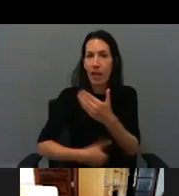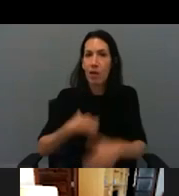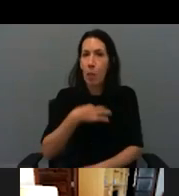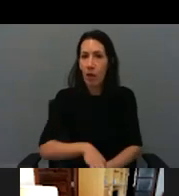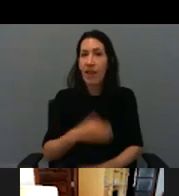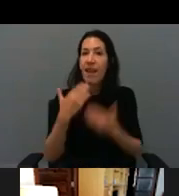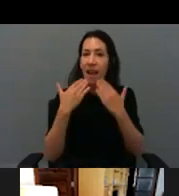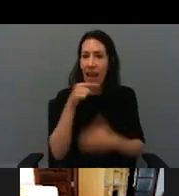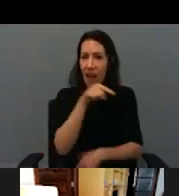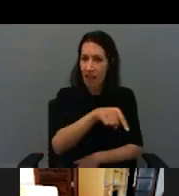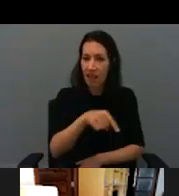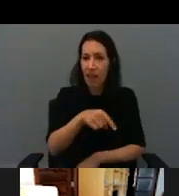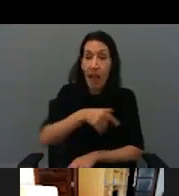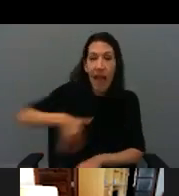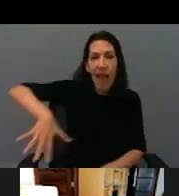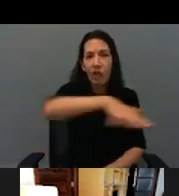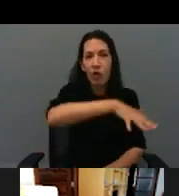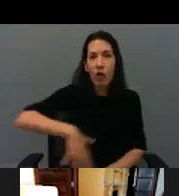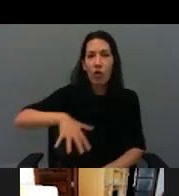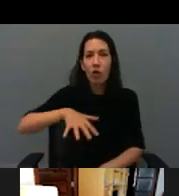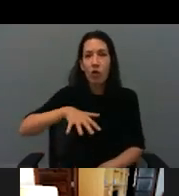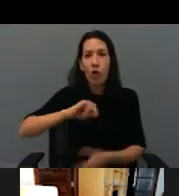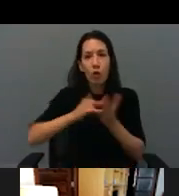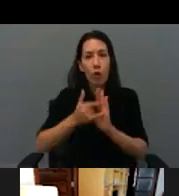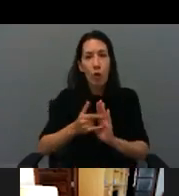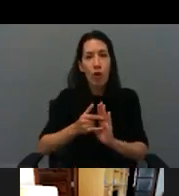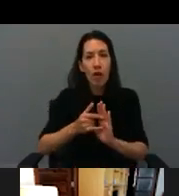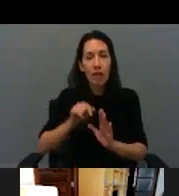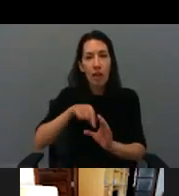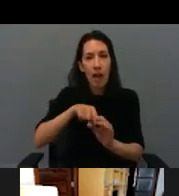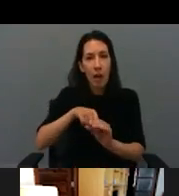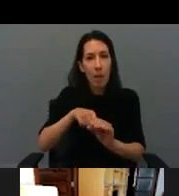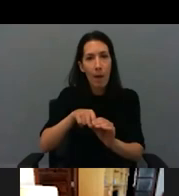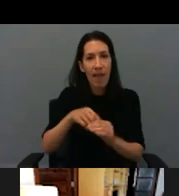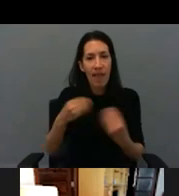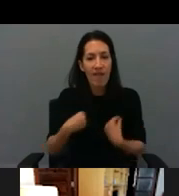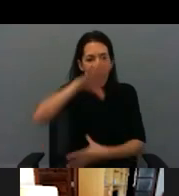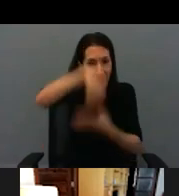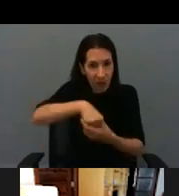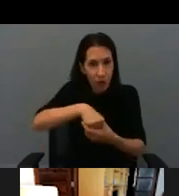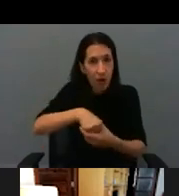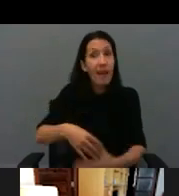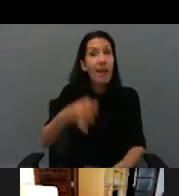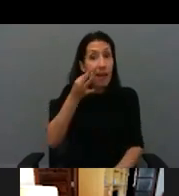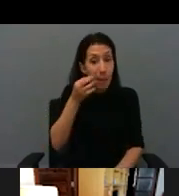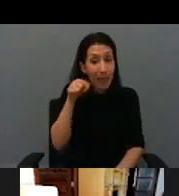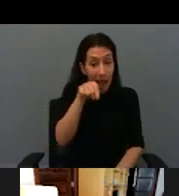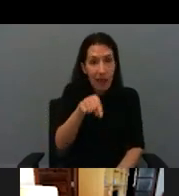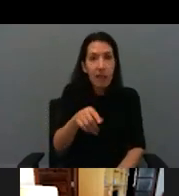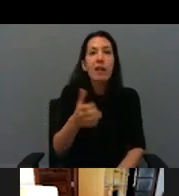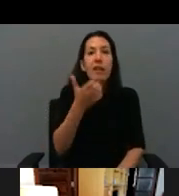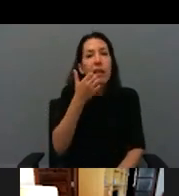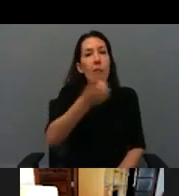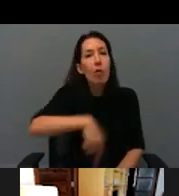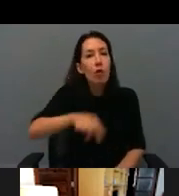en aquellos entornos, aquellas soluciones habitacionales en las que verdaderamente y siempre y cuando toméis